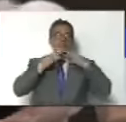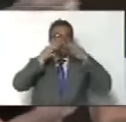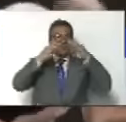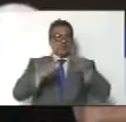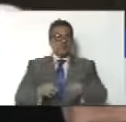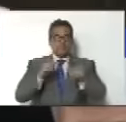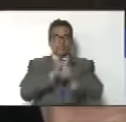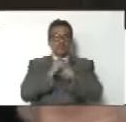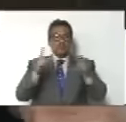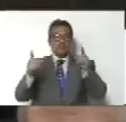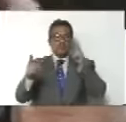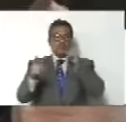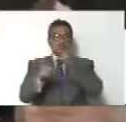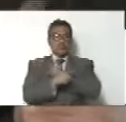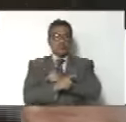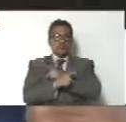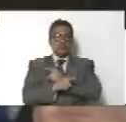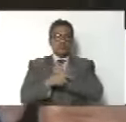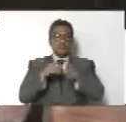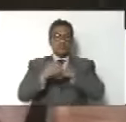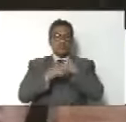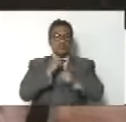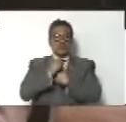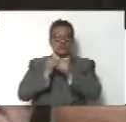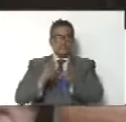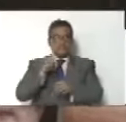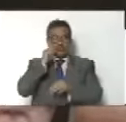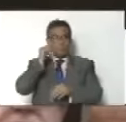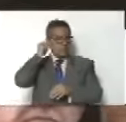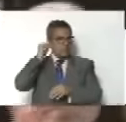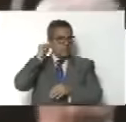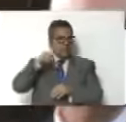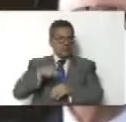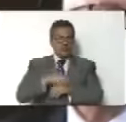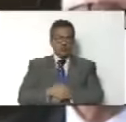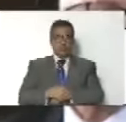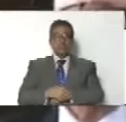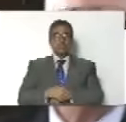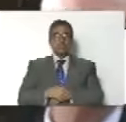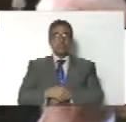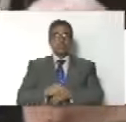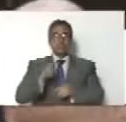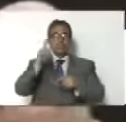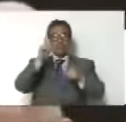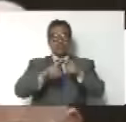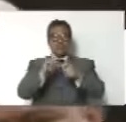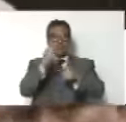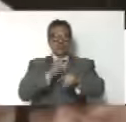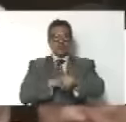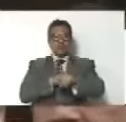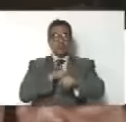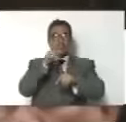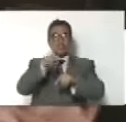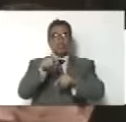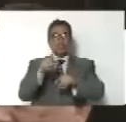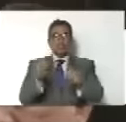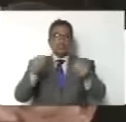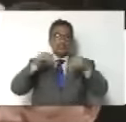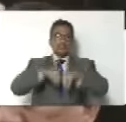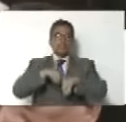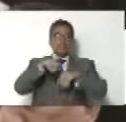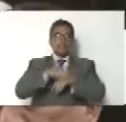verdadera transformación de las condiciones de trabajo de los venezolanos. Un minuto, diputado. Y en los